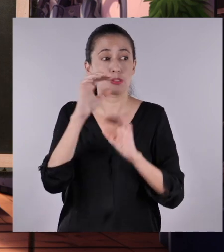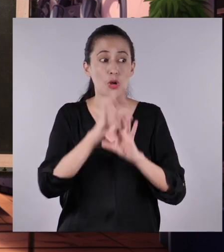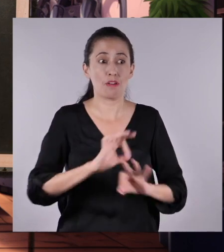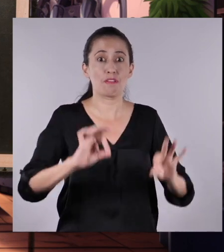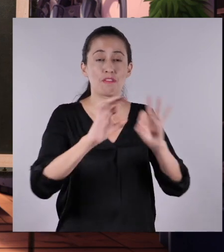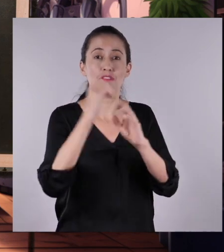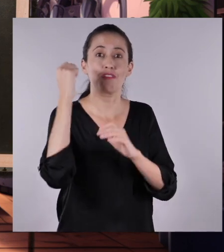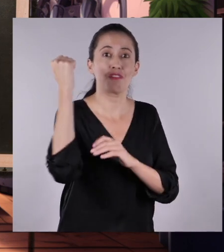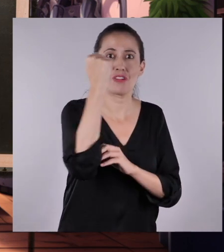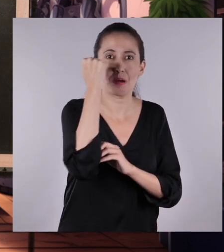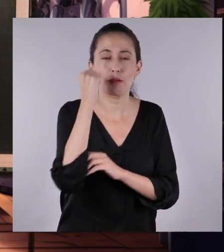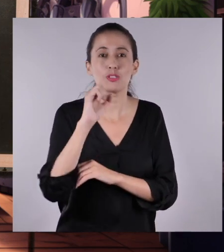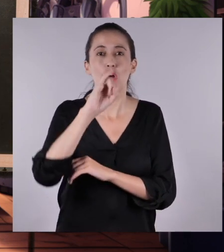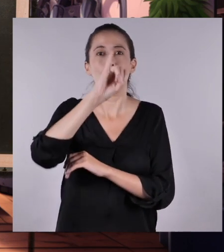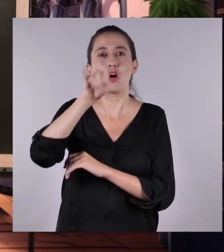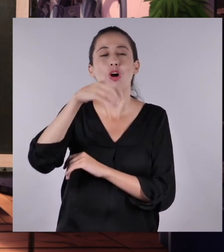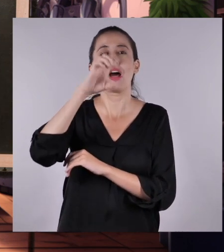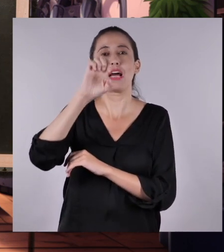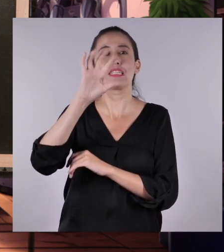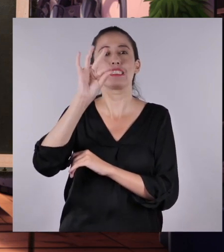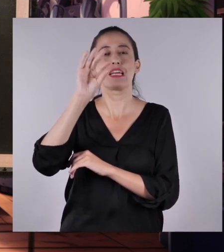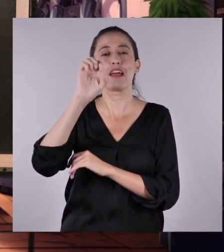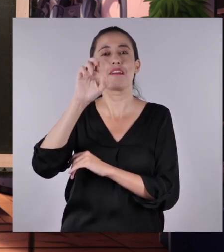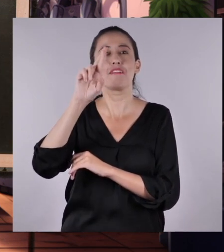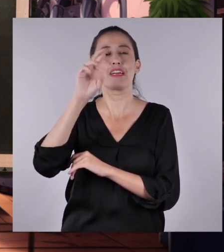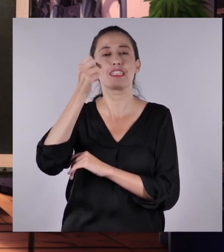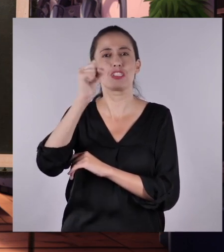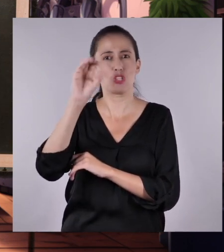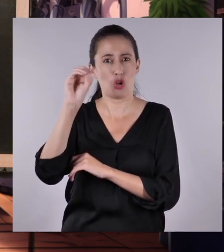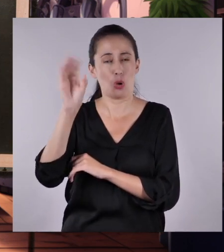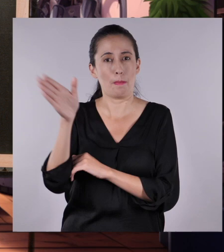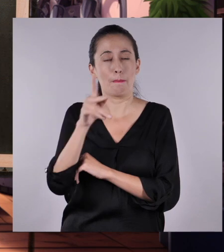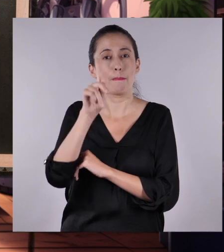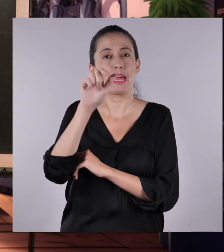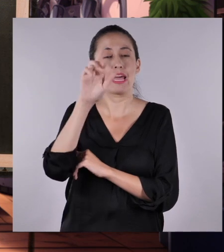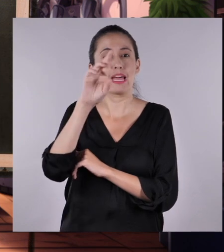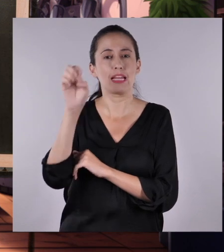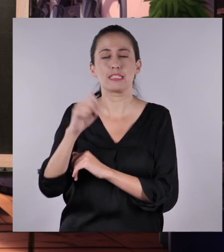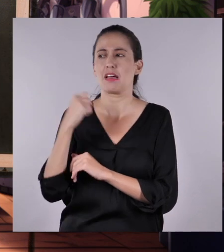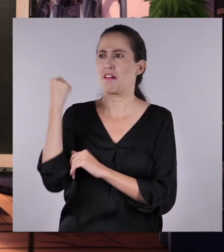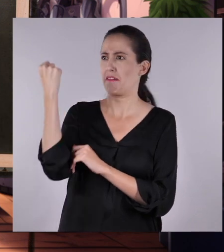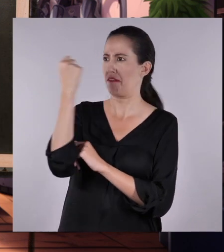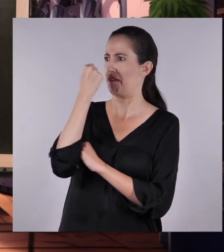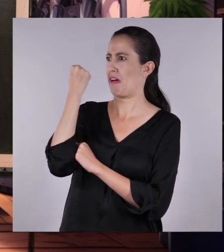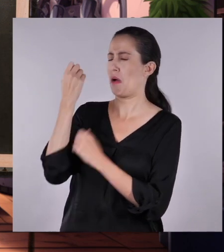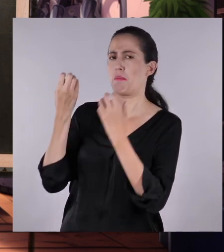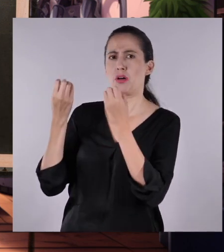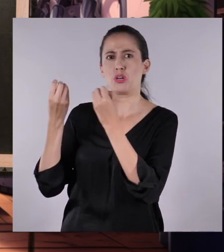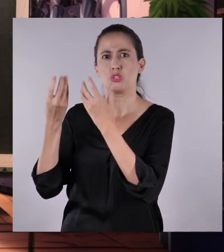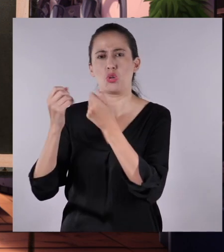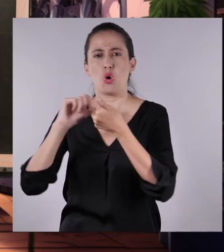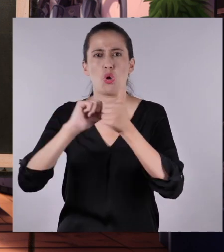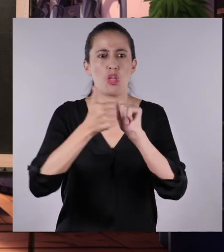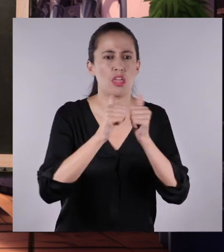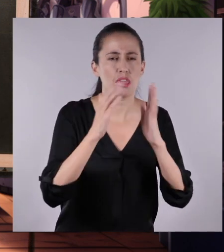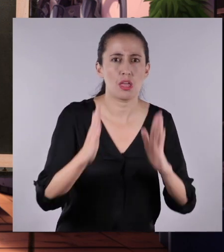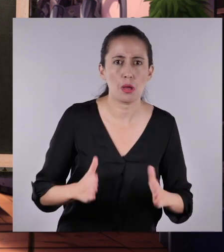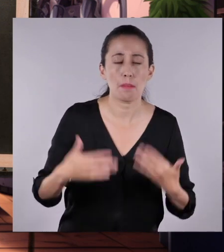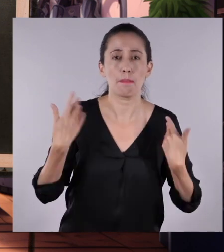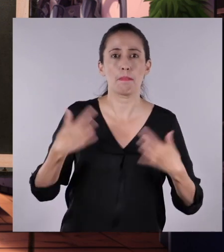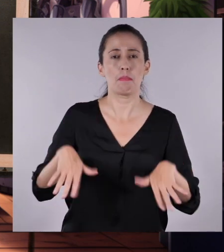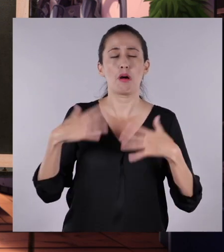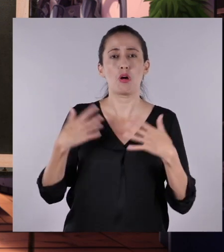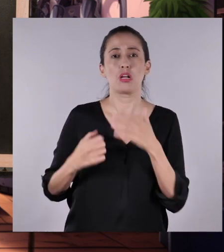duda, el más famoso es Jefferson Pérez. ¡Wow! No sabía que había tantos